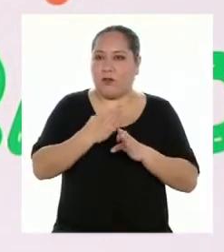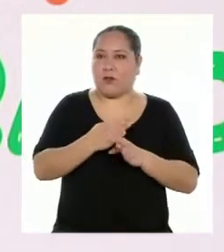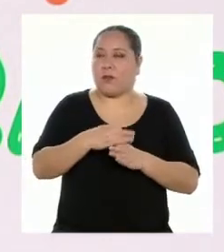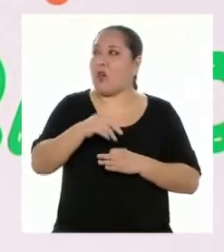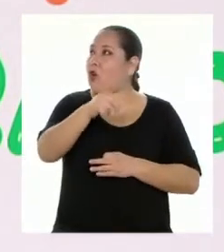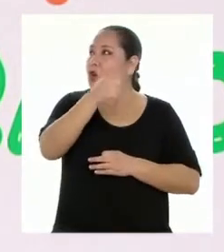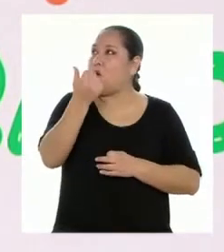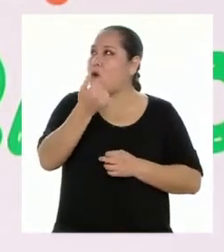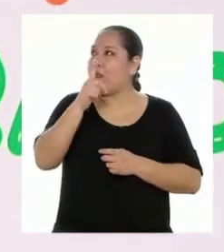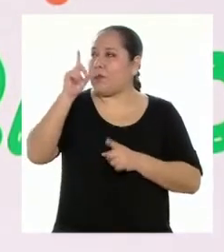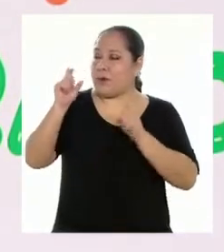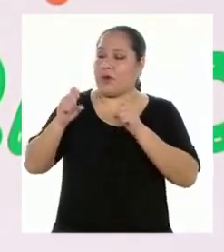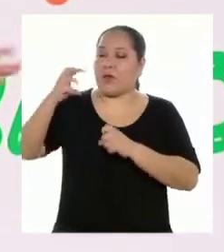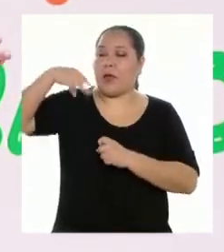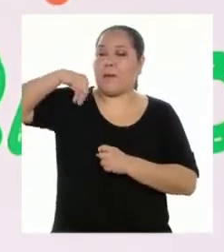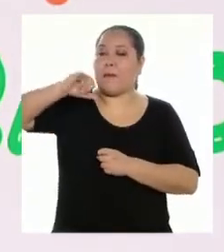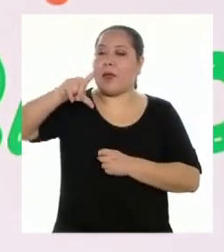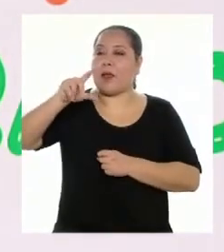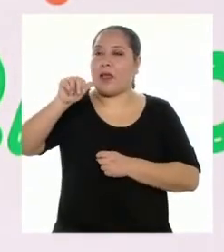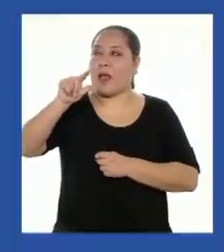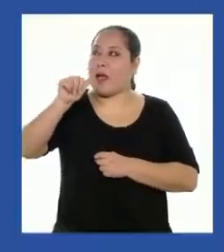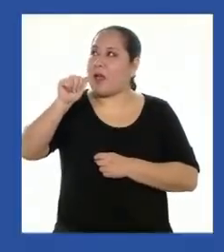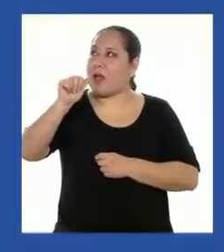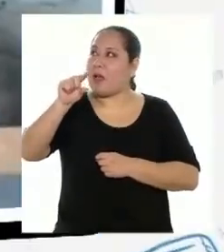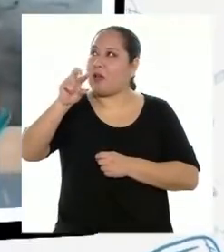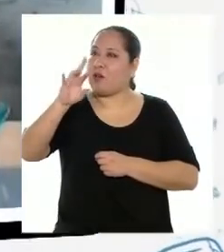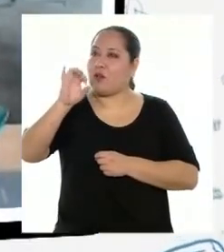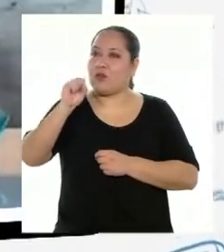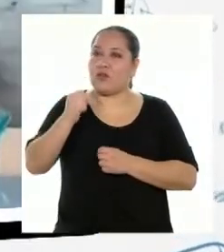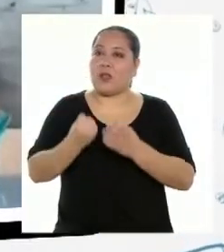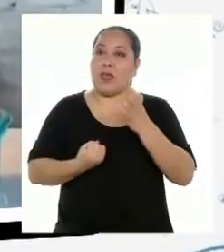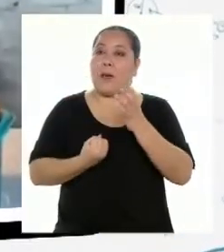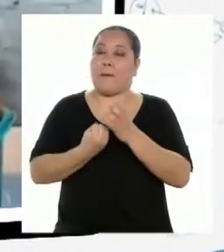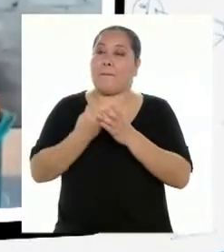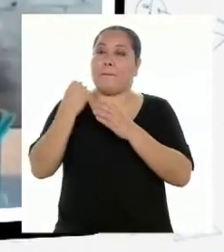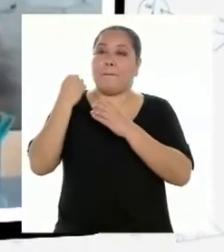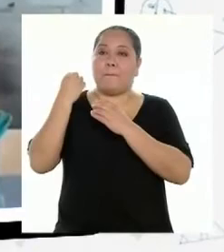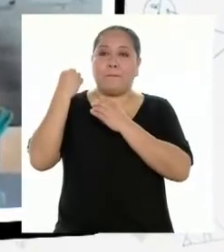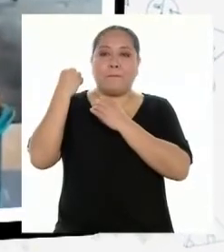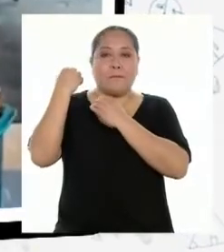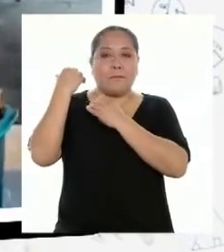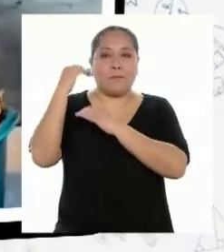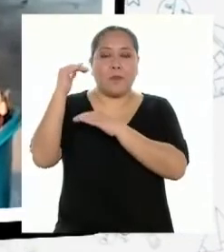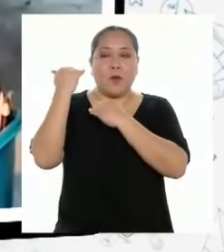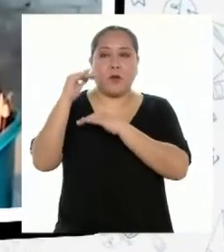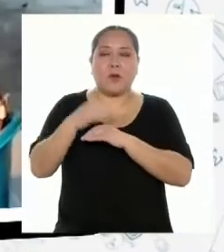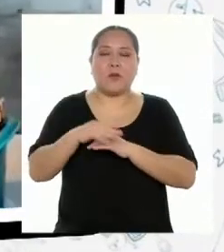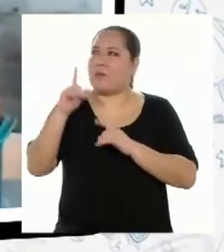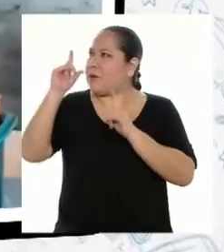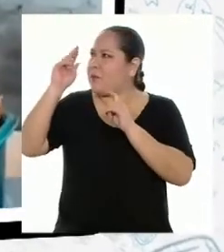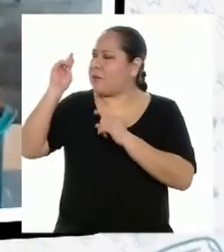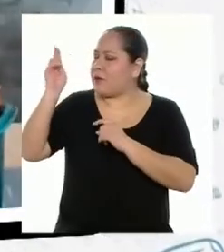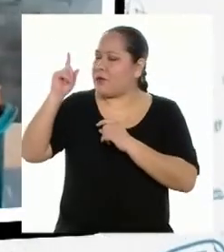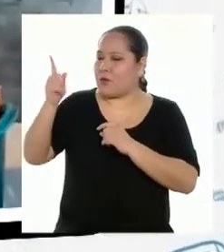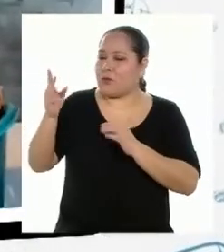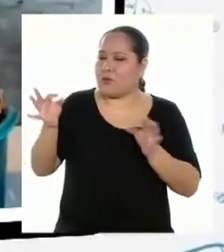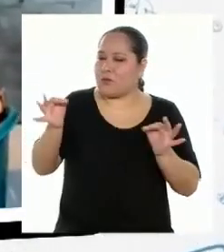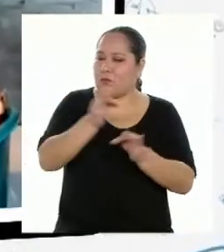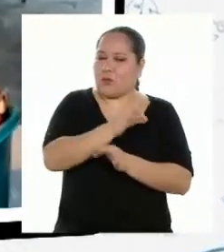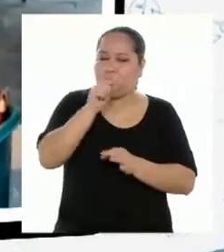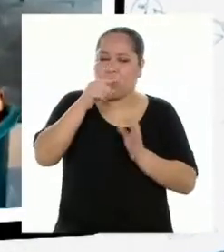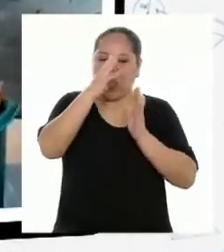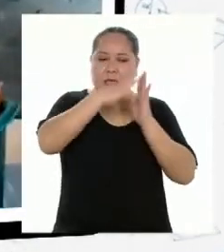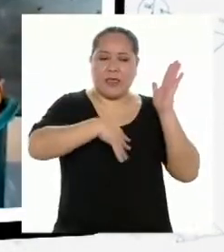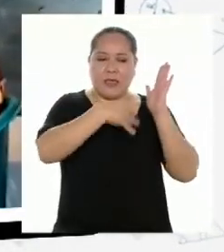Milagros Matías, de la ciudad de Piura. Bienvenida, Milagros. Profesora, una consulta. Si traslado una tabla de